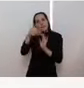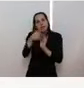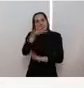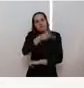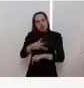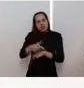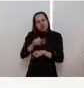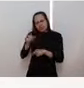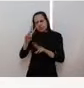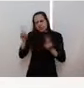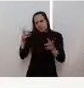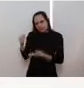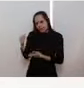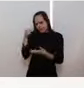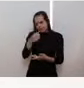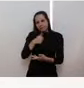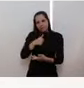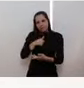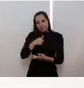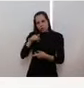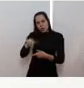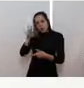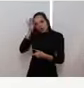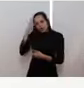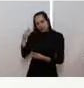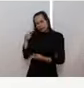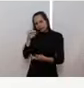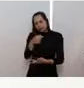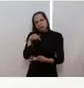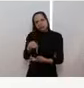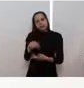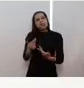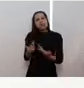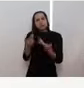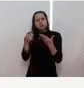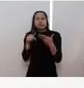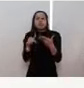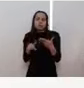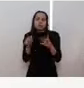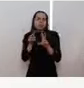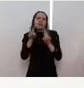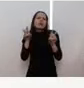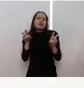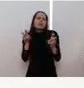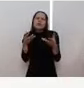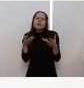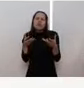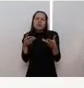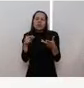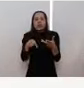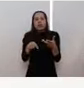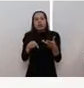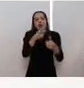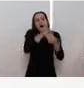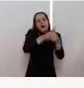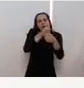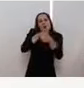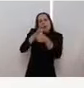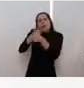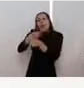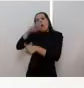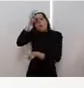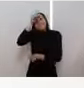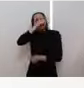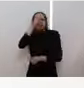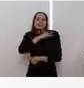recursos propios producto de las eficiencias eficiencias que se logran con el trabajo decidido de cada uno de los coladores del hospital